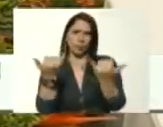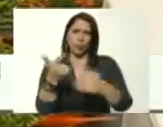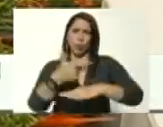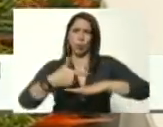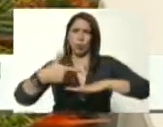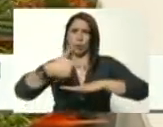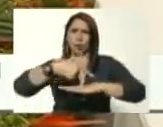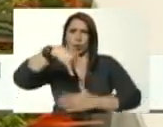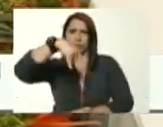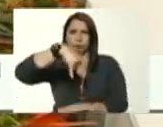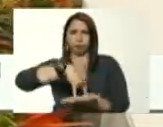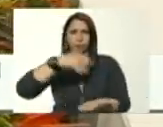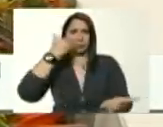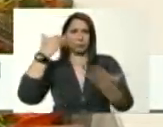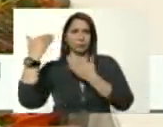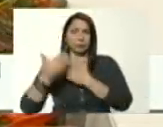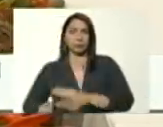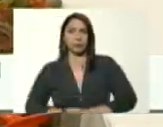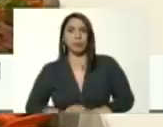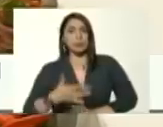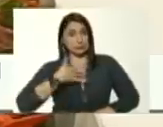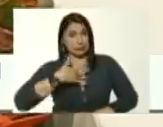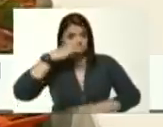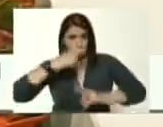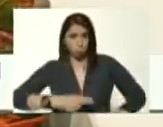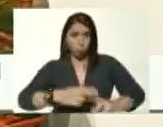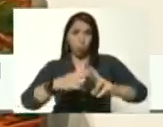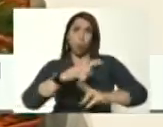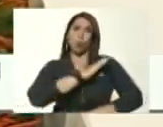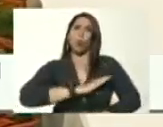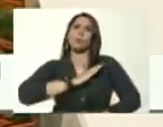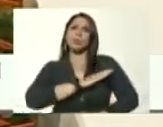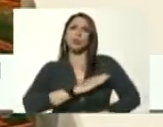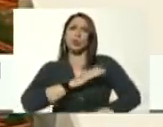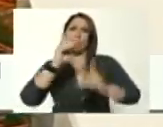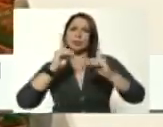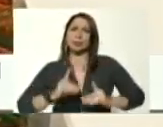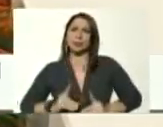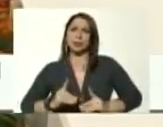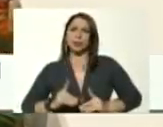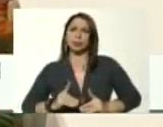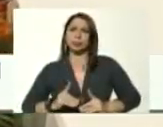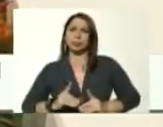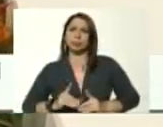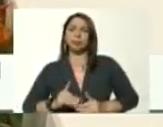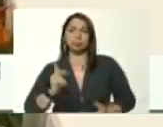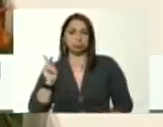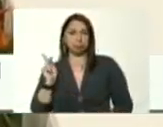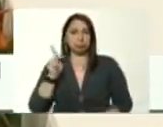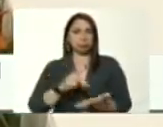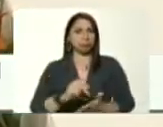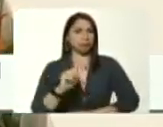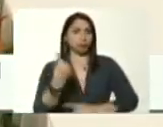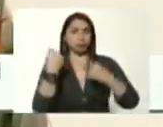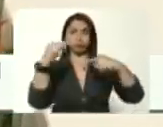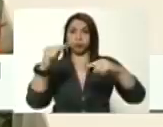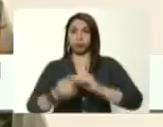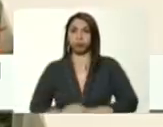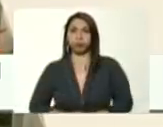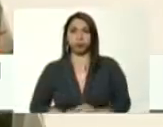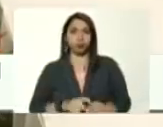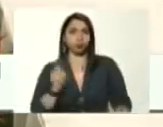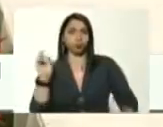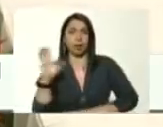rafael lacava y honrado de que esta comisión haya decidido venir como primera etapa fuera de